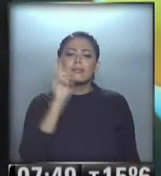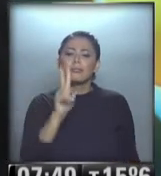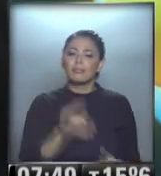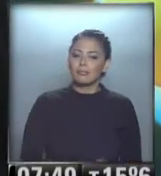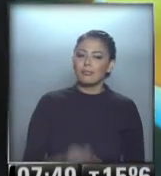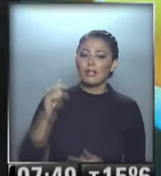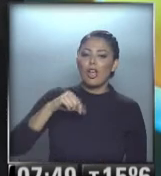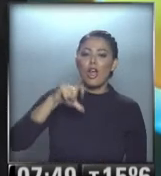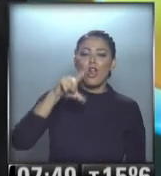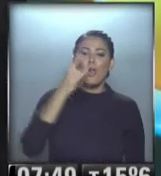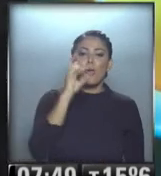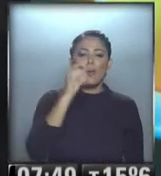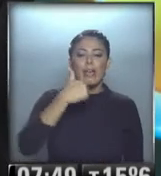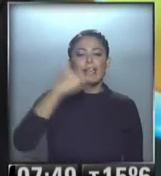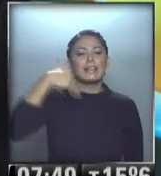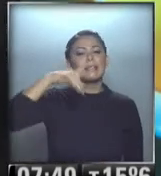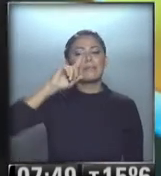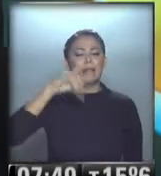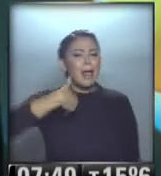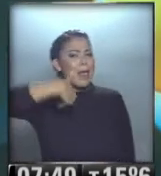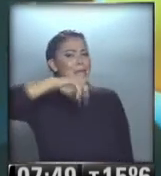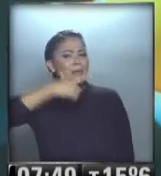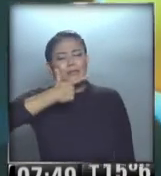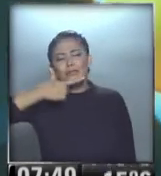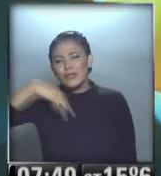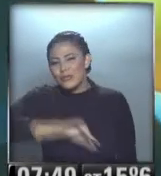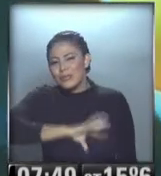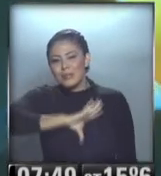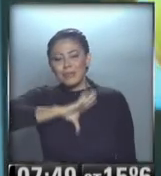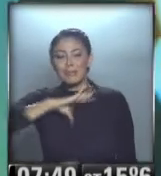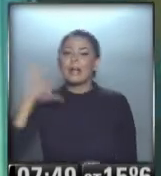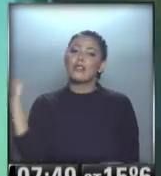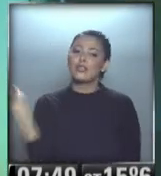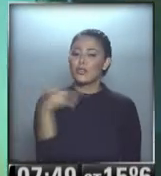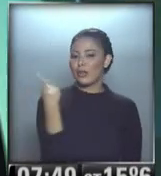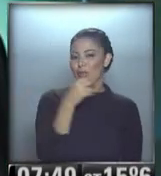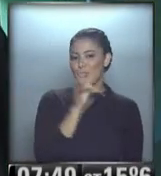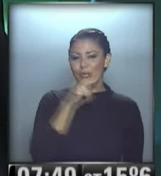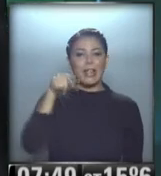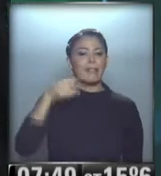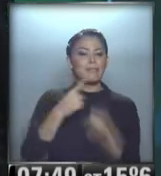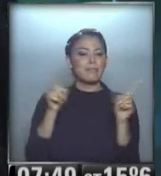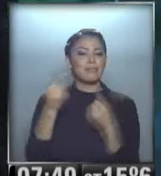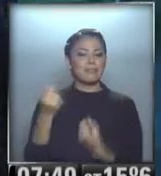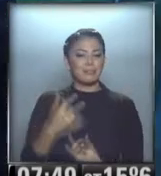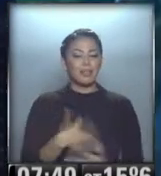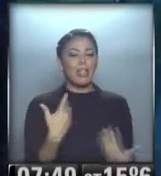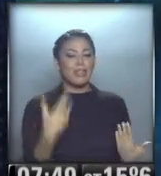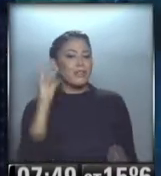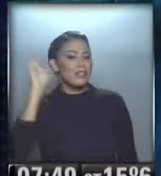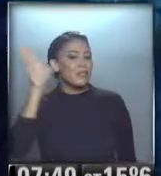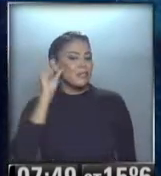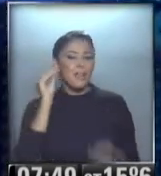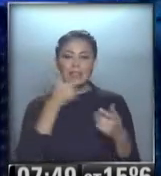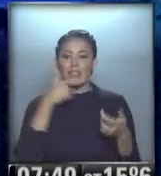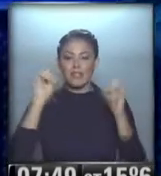Con Luismi, como corresponde. El más romántico de todos. Sí, para todas nosotras nos canta. Así que a disfrutar de Luis